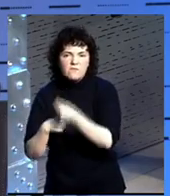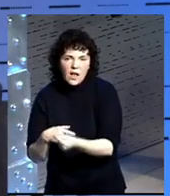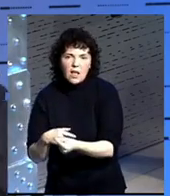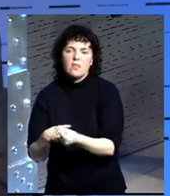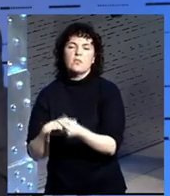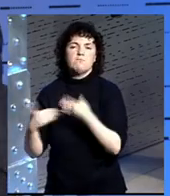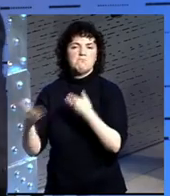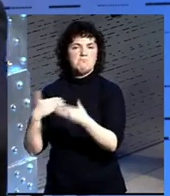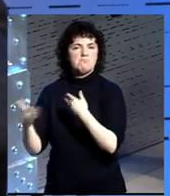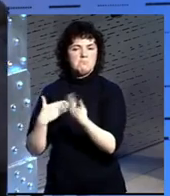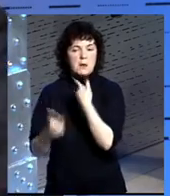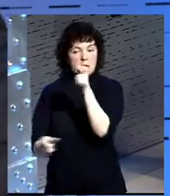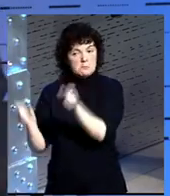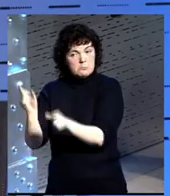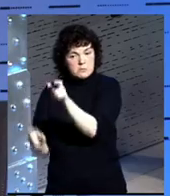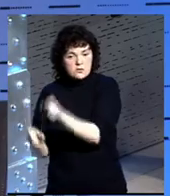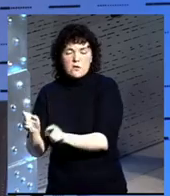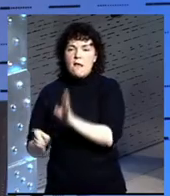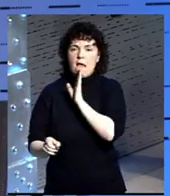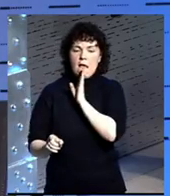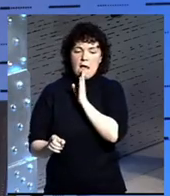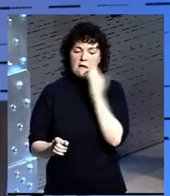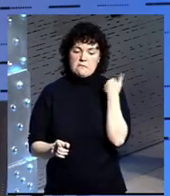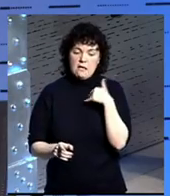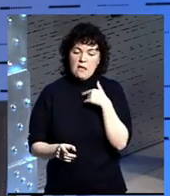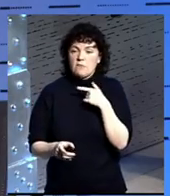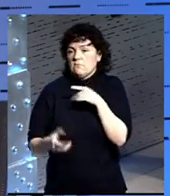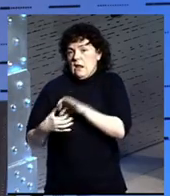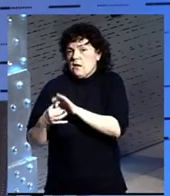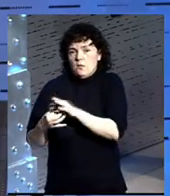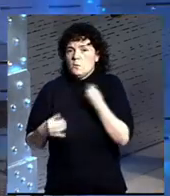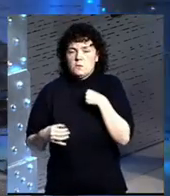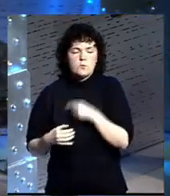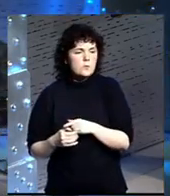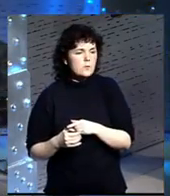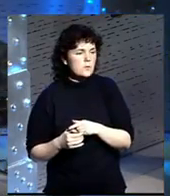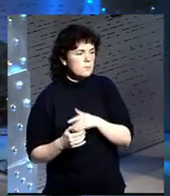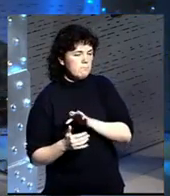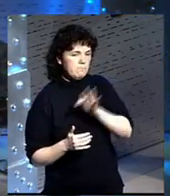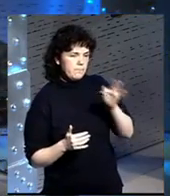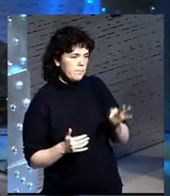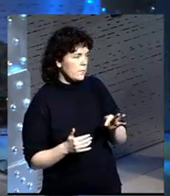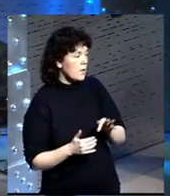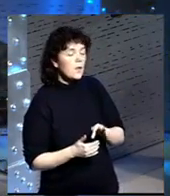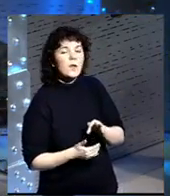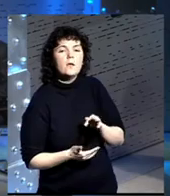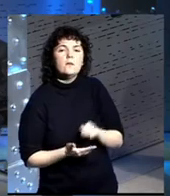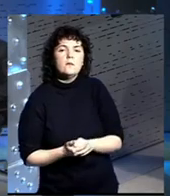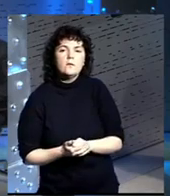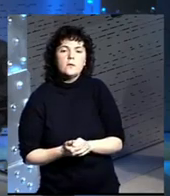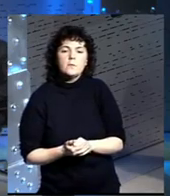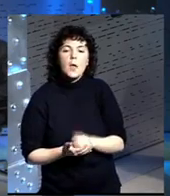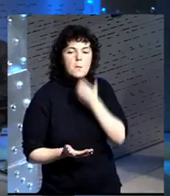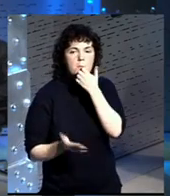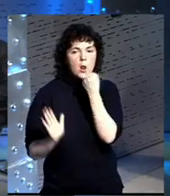personas que estábamos ya antes en la relación, ¿no? Sí, adelante, por favor. El punto de una